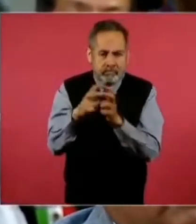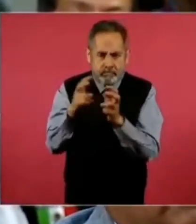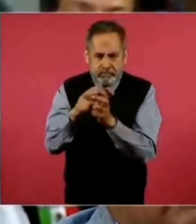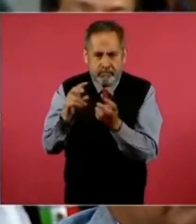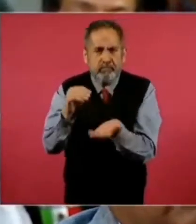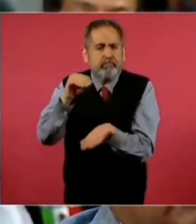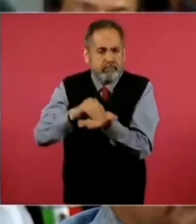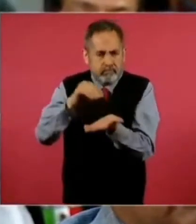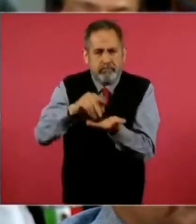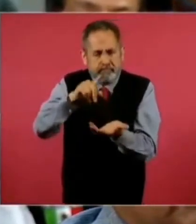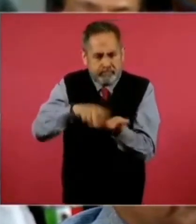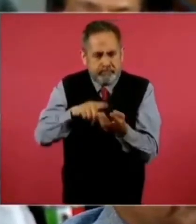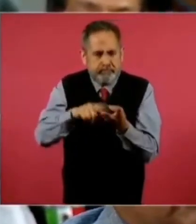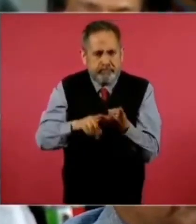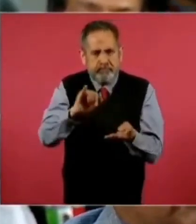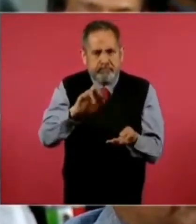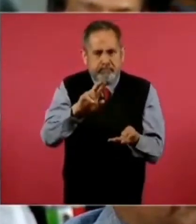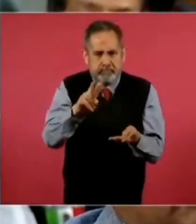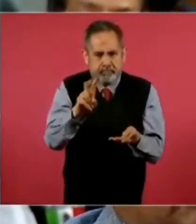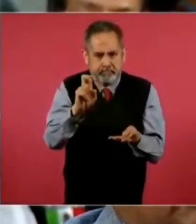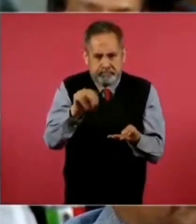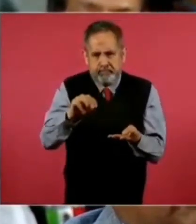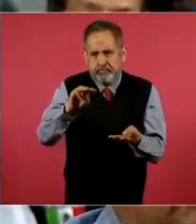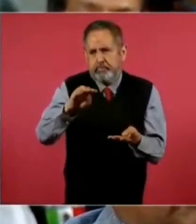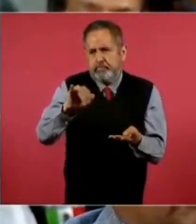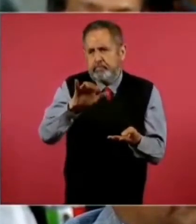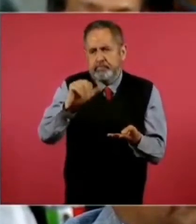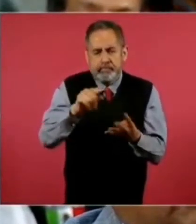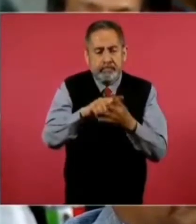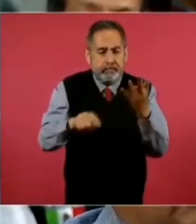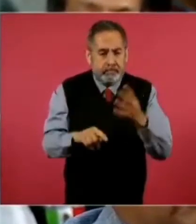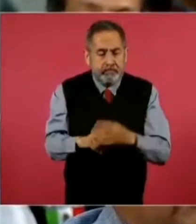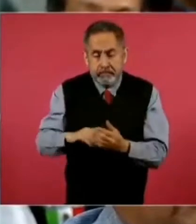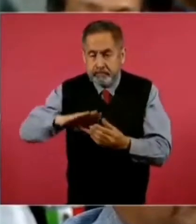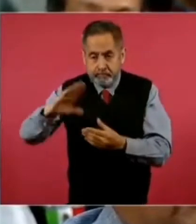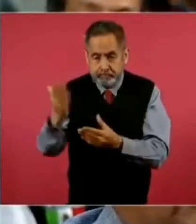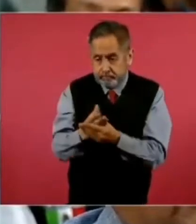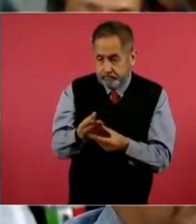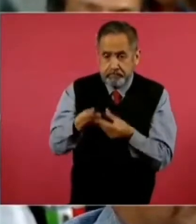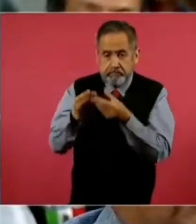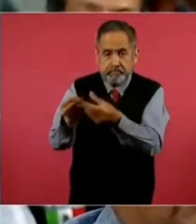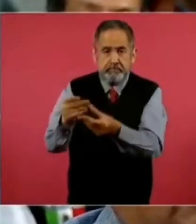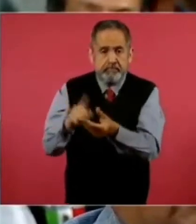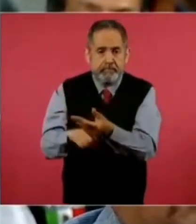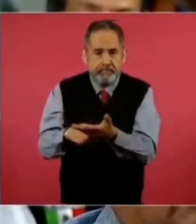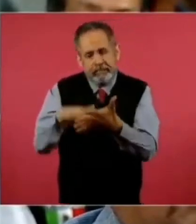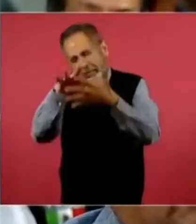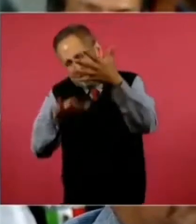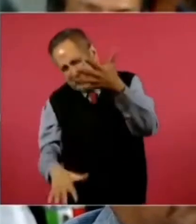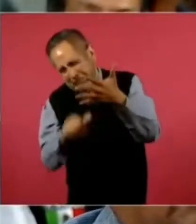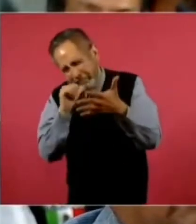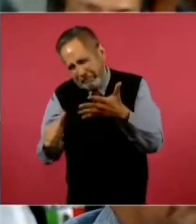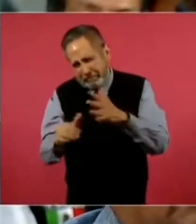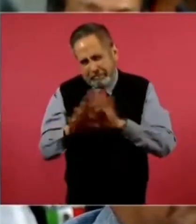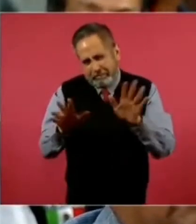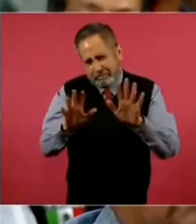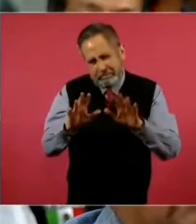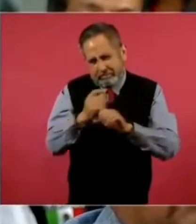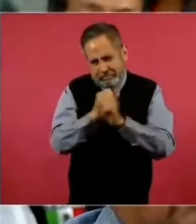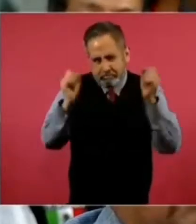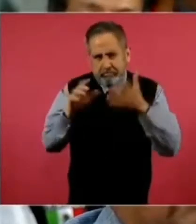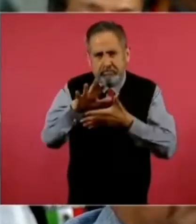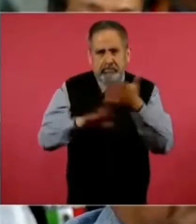todavía está, Irving Barrios Mojica. El expediente o carpeta, no le voy a leer todo para no cansar, es